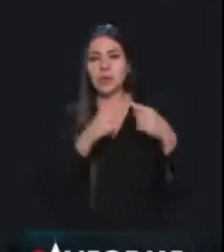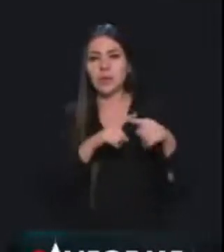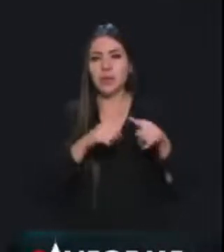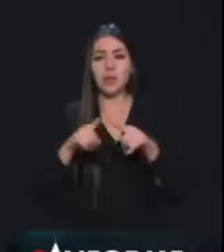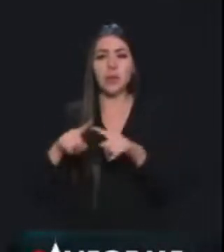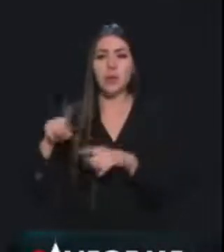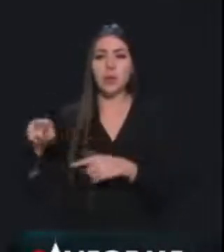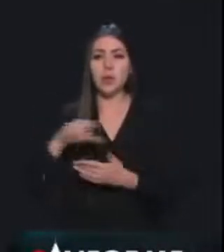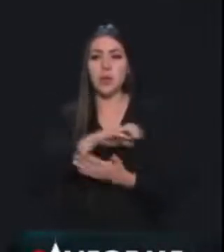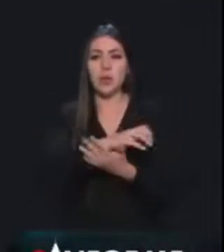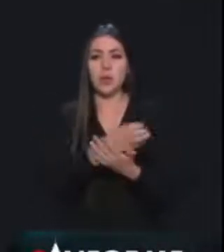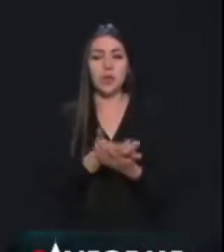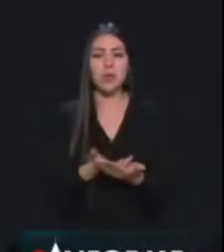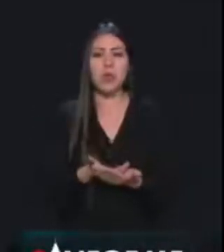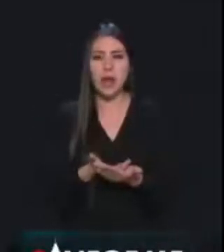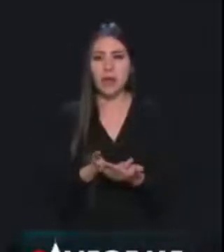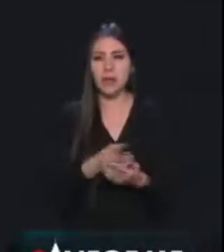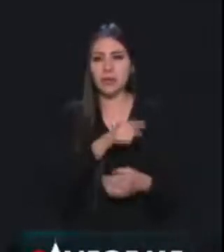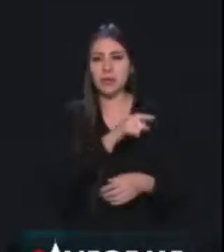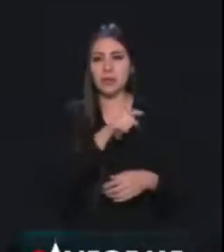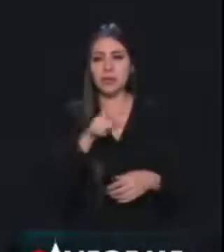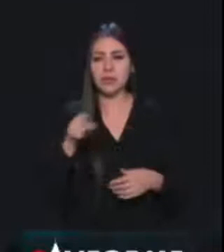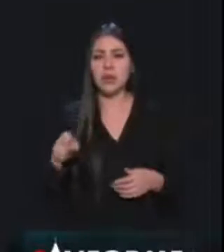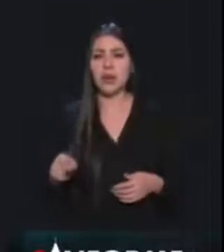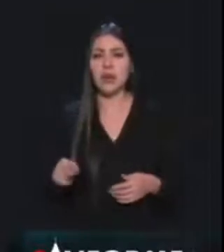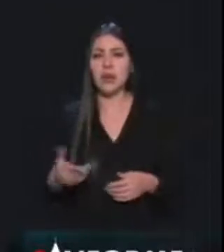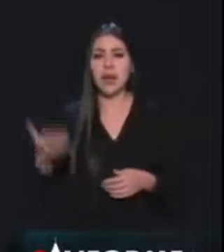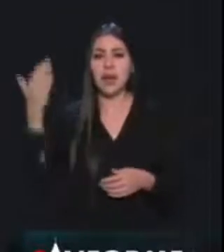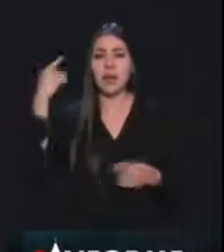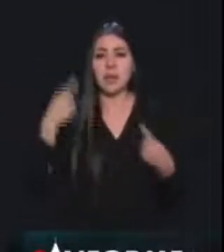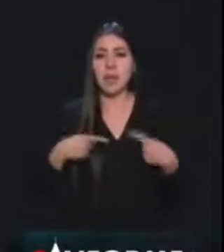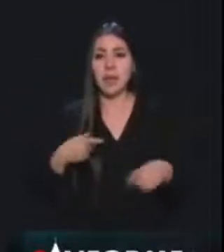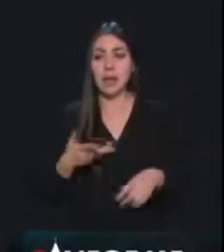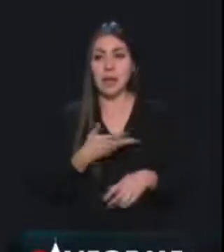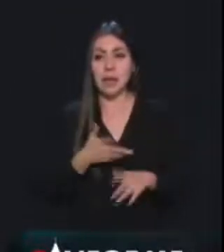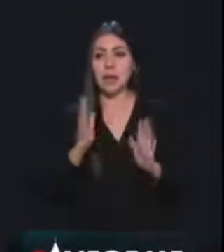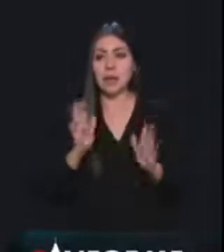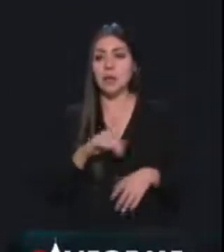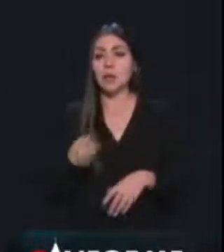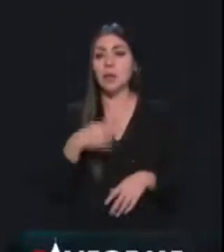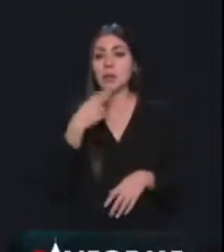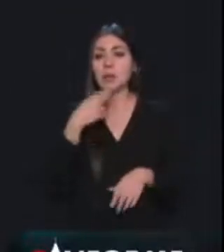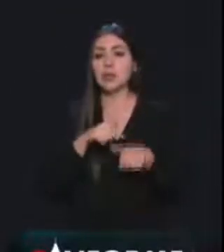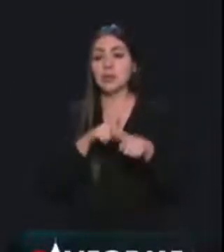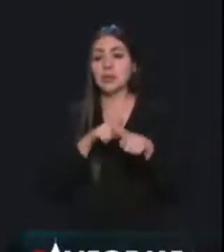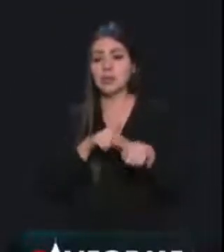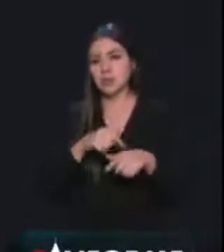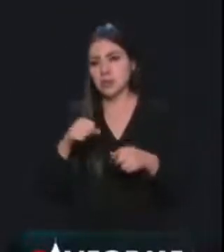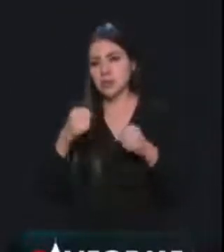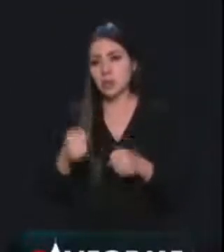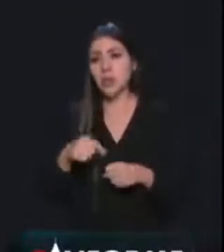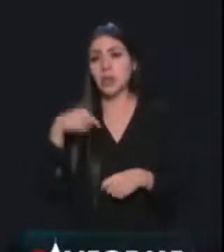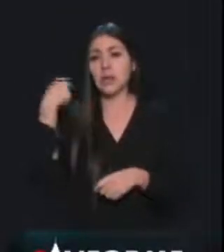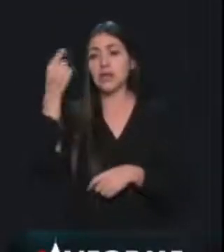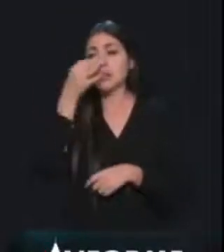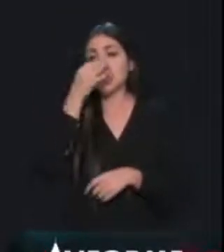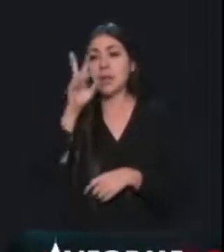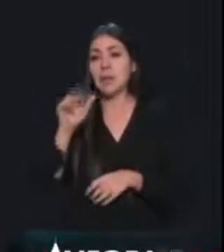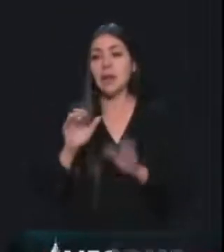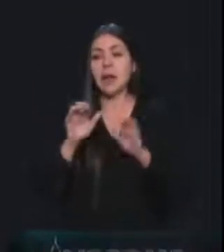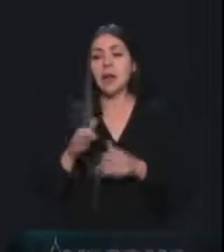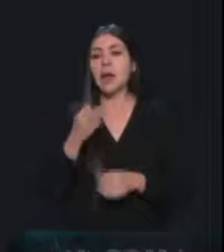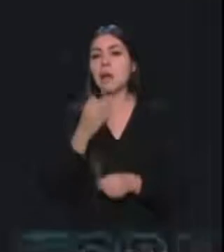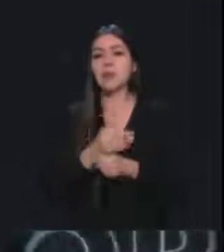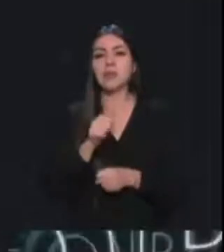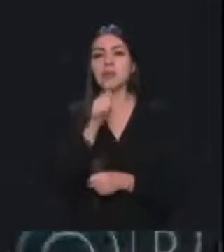los que no están los que ya los tenían seguramente los siguen utilizando, los que estaban por inscribirse están suspendidos, es decir,